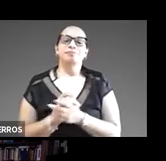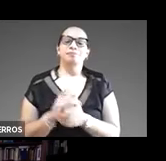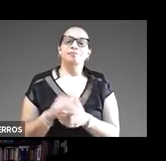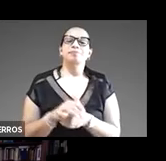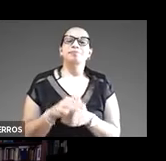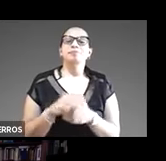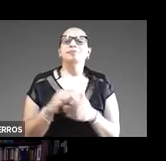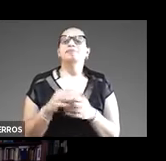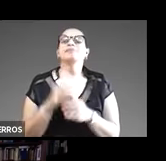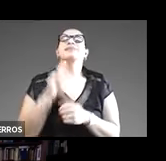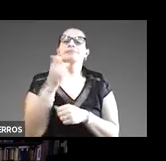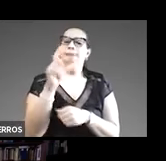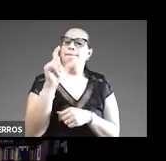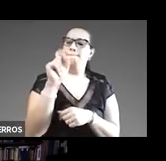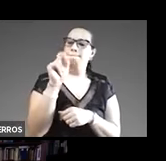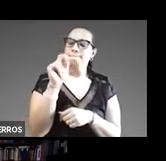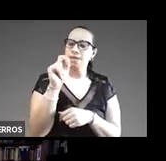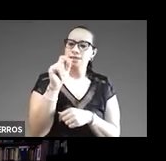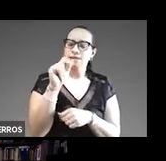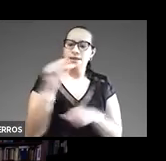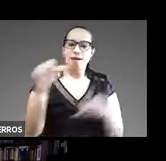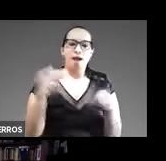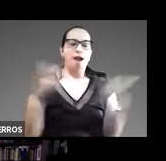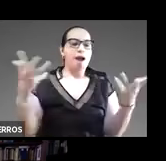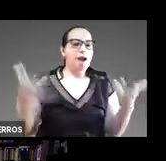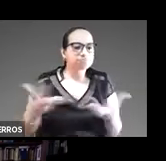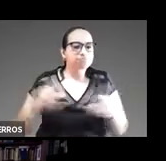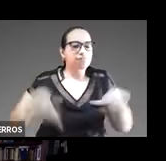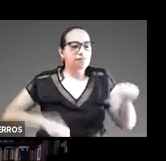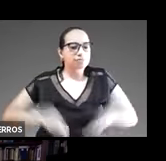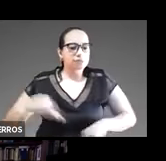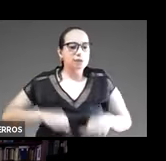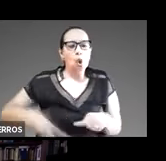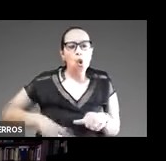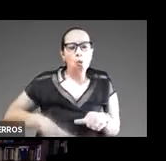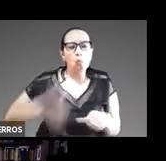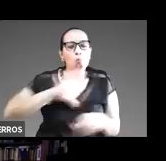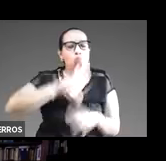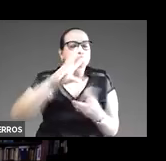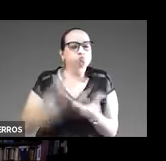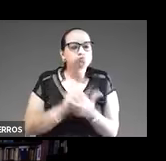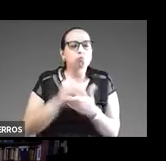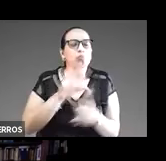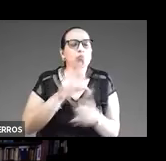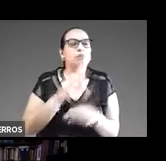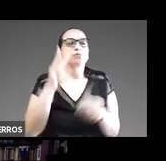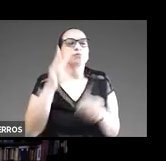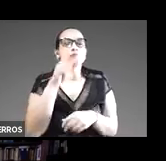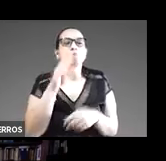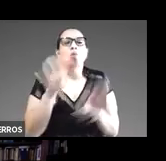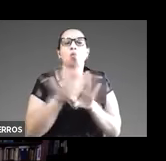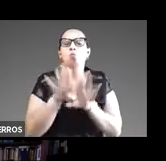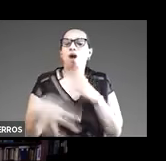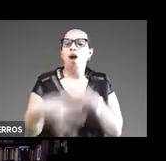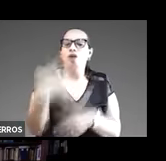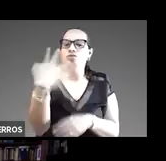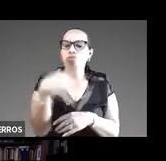20 acciones del gobierno, más o menos se podrían rastrear en 14 programas de